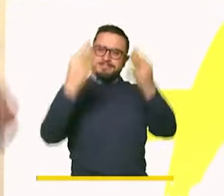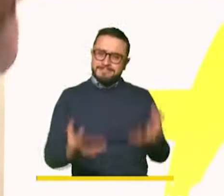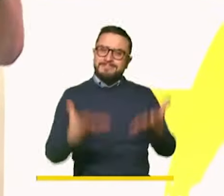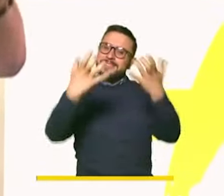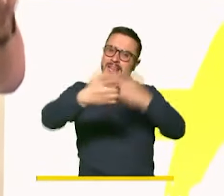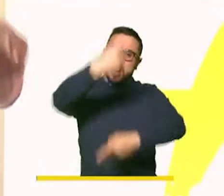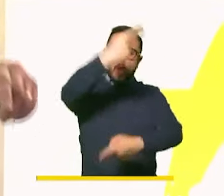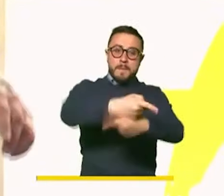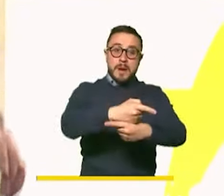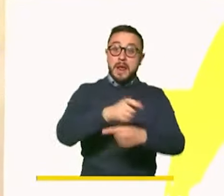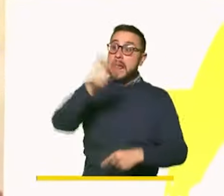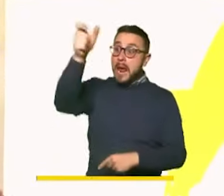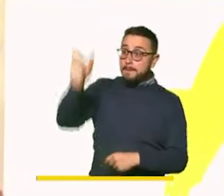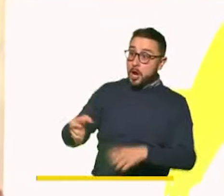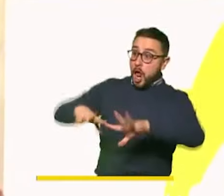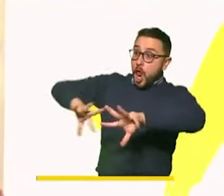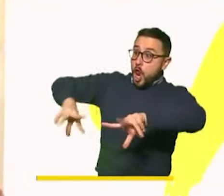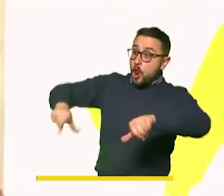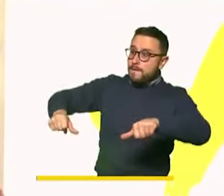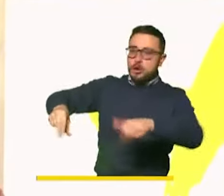que robe se va.